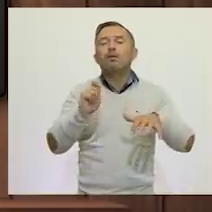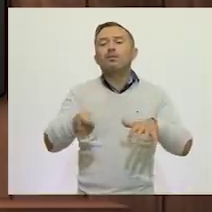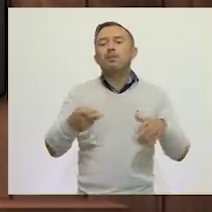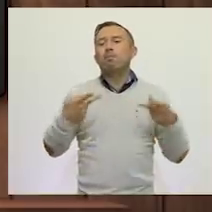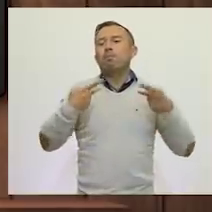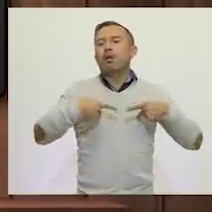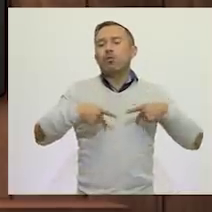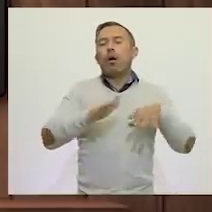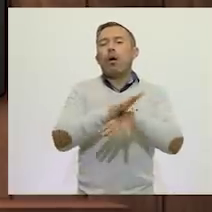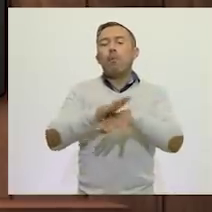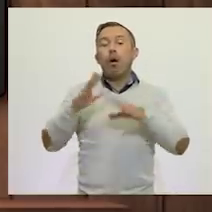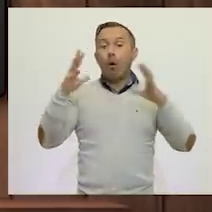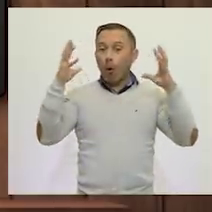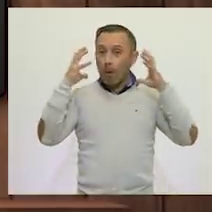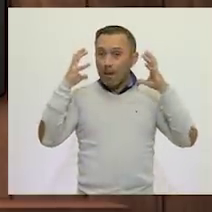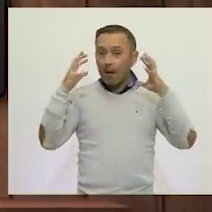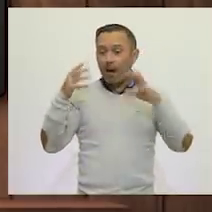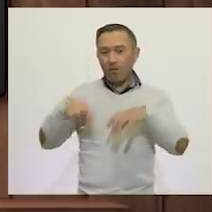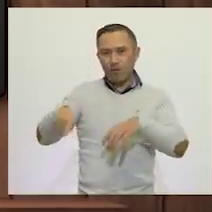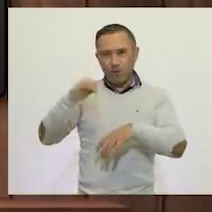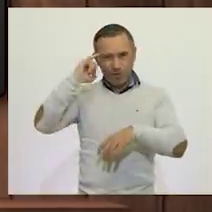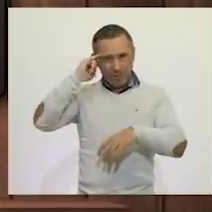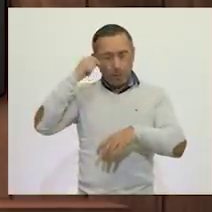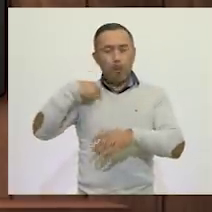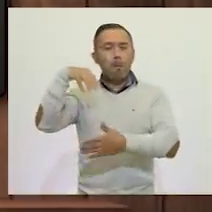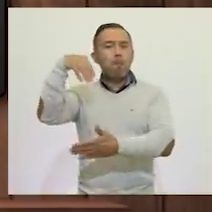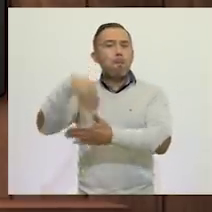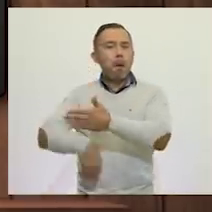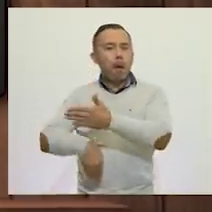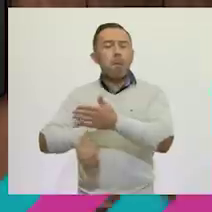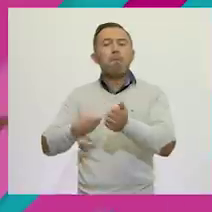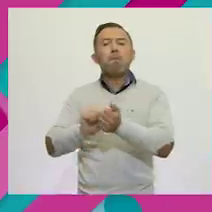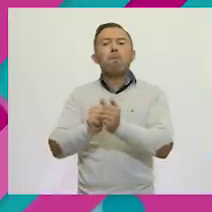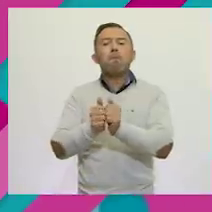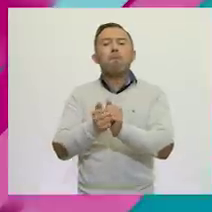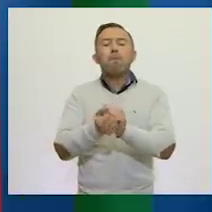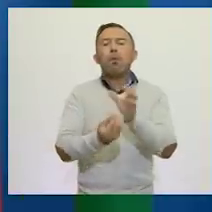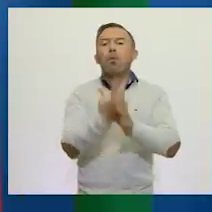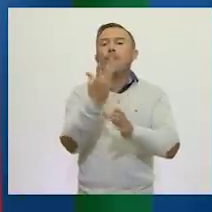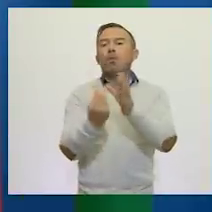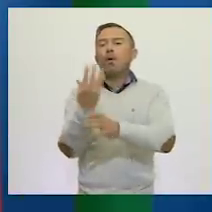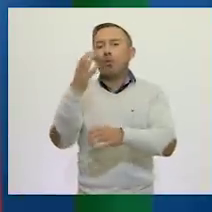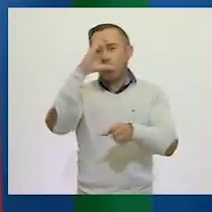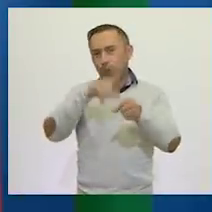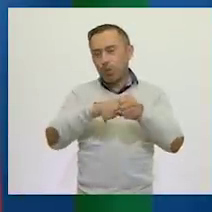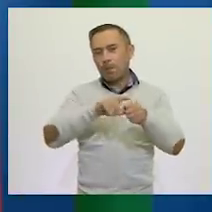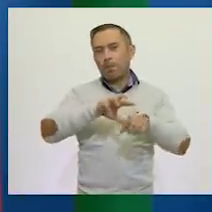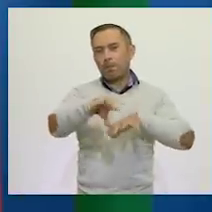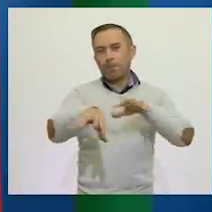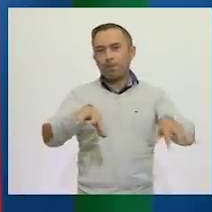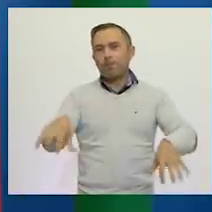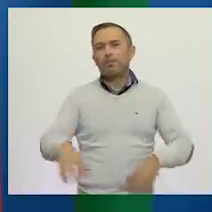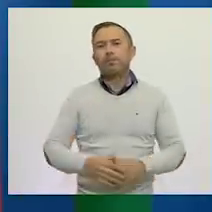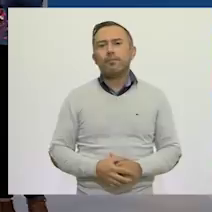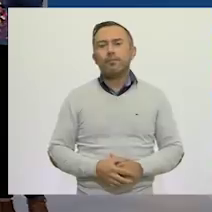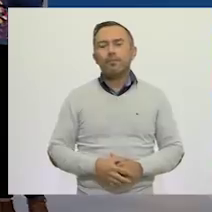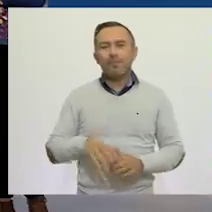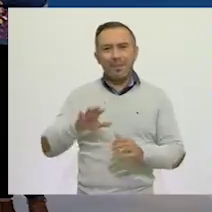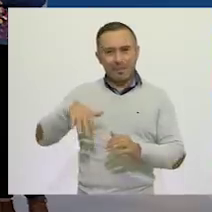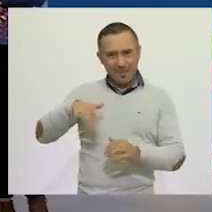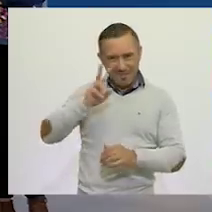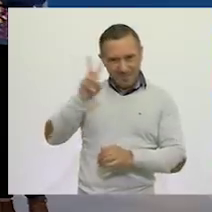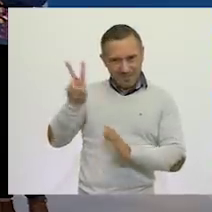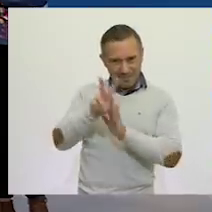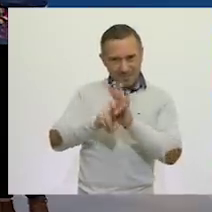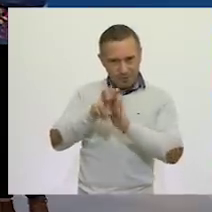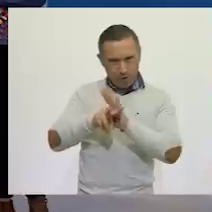al apogeo olmeca y vio nacer el dominio de otras culturas. Como vimos en el video, empezamos